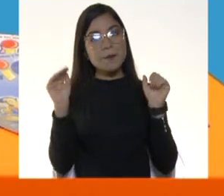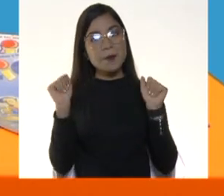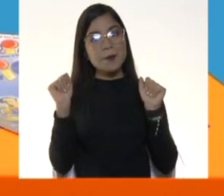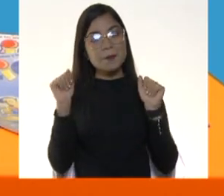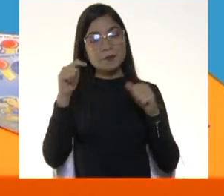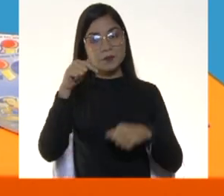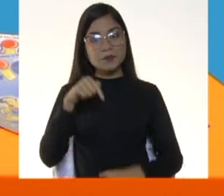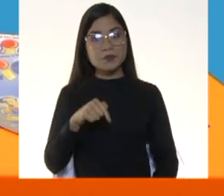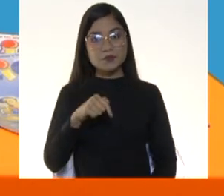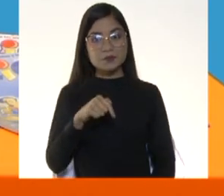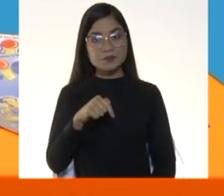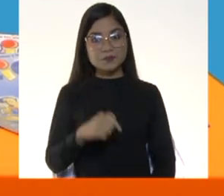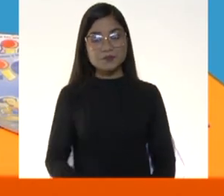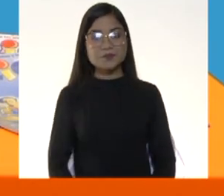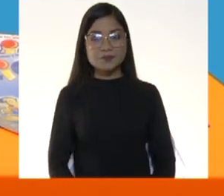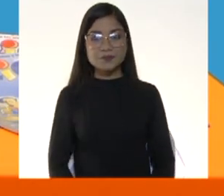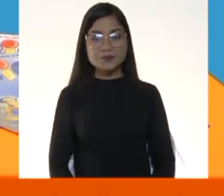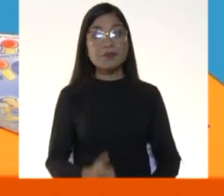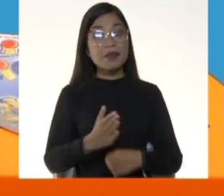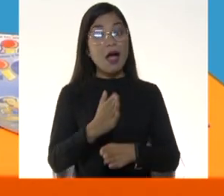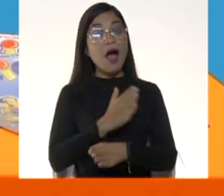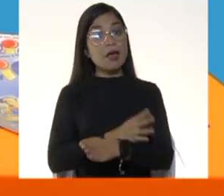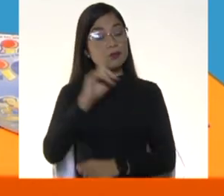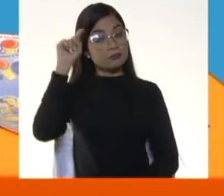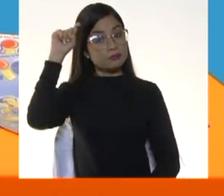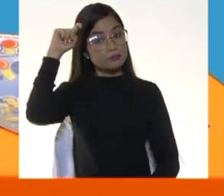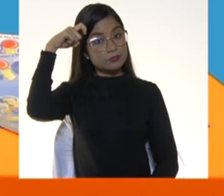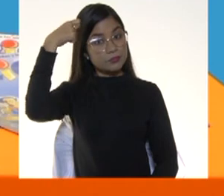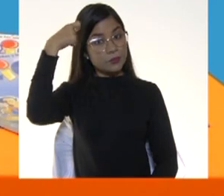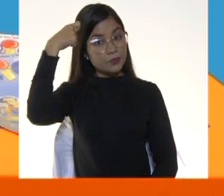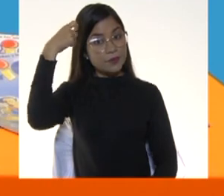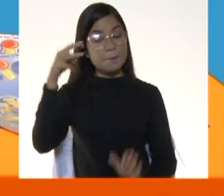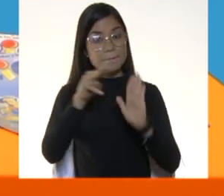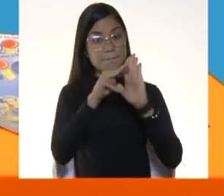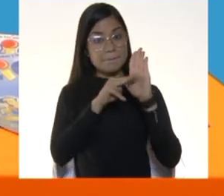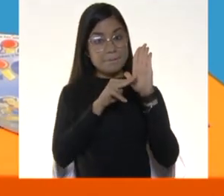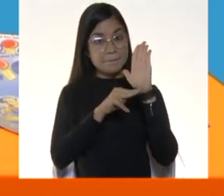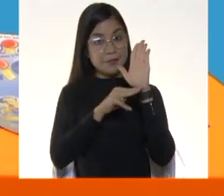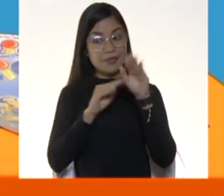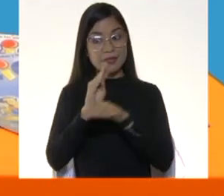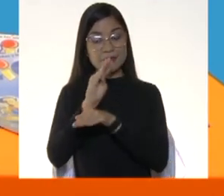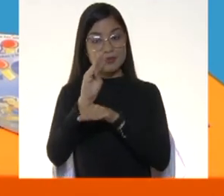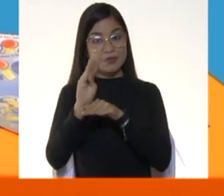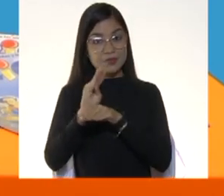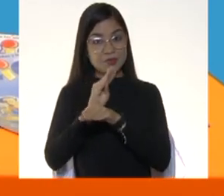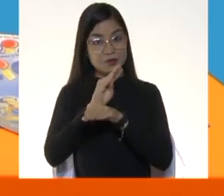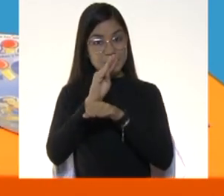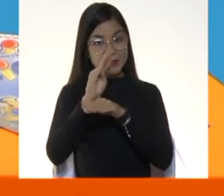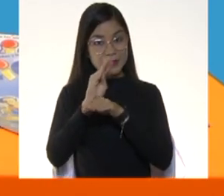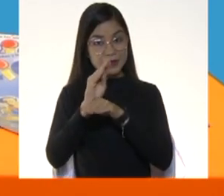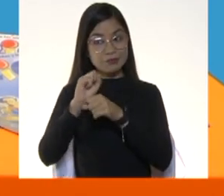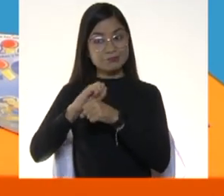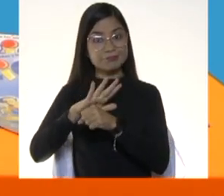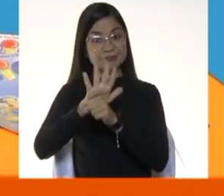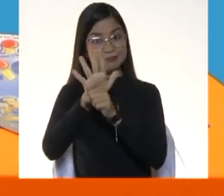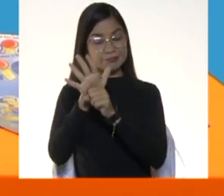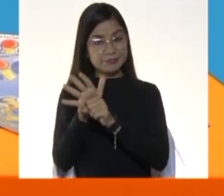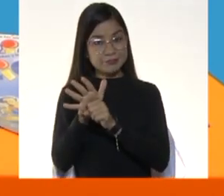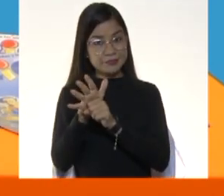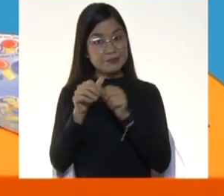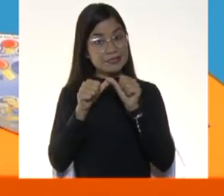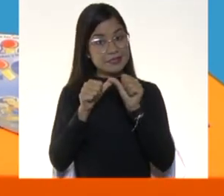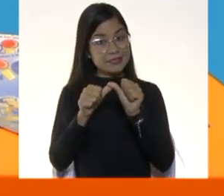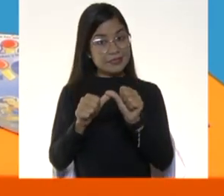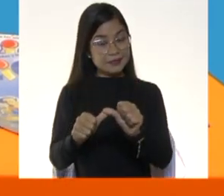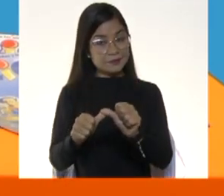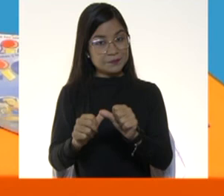hoy. Y quiero hacerlo no sin antes recordarte las diferentes medidas de bioseguridad que debemos seguir